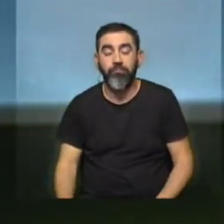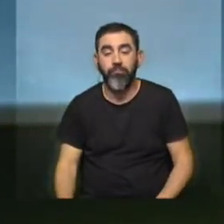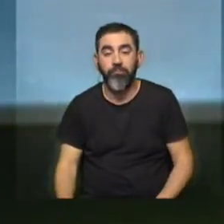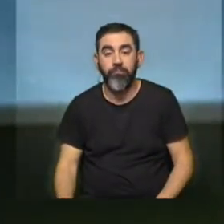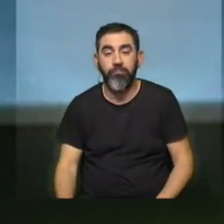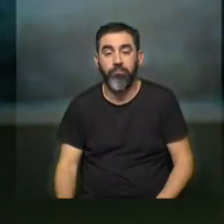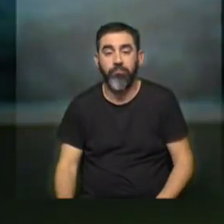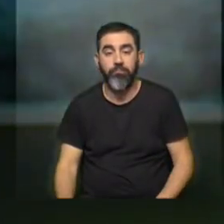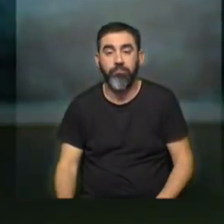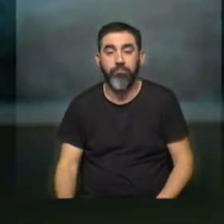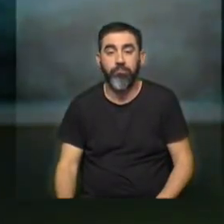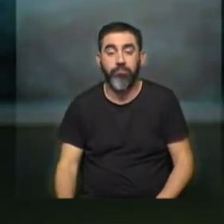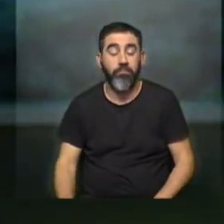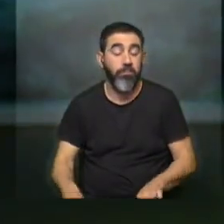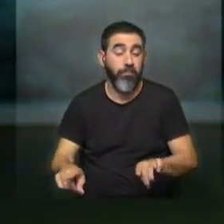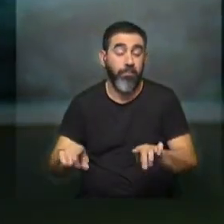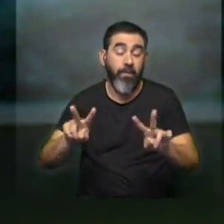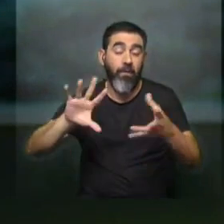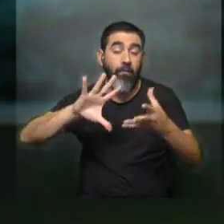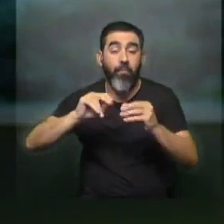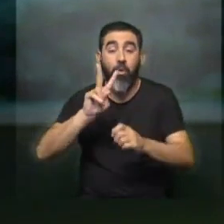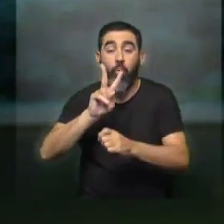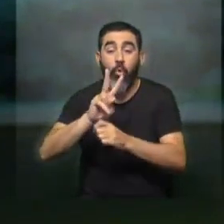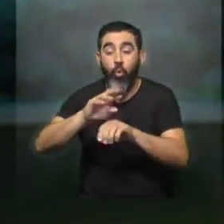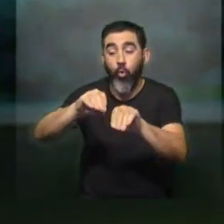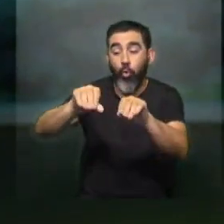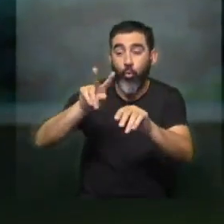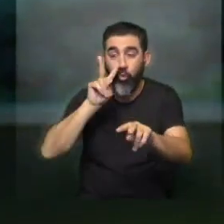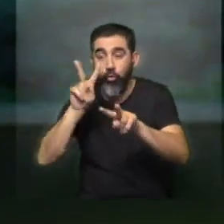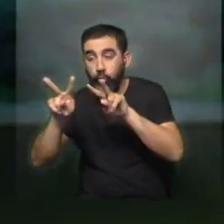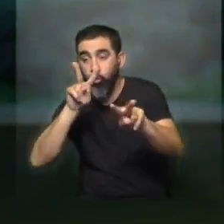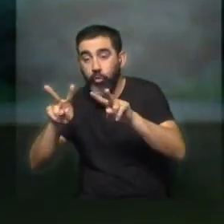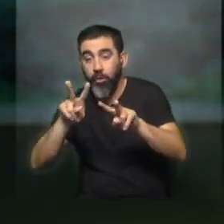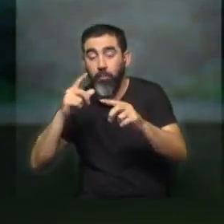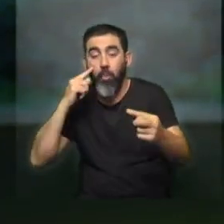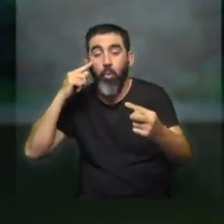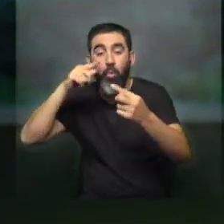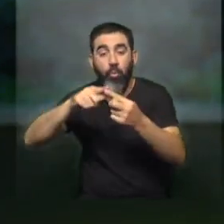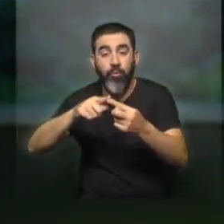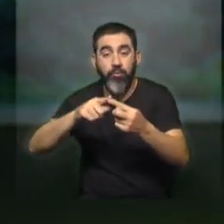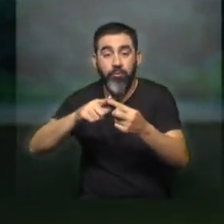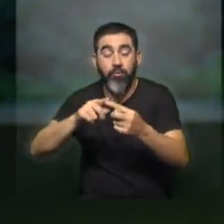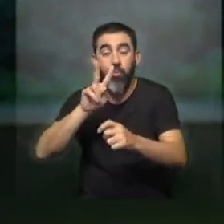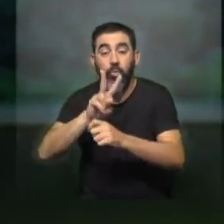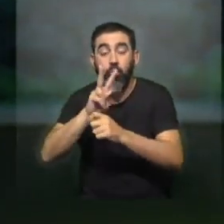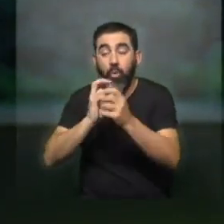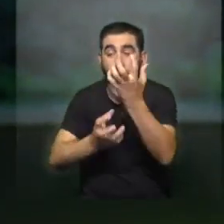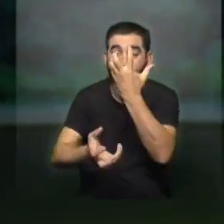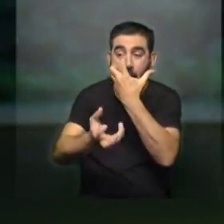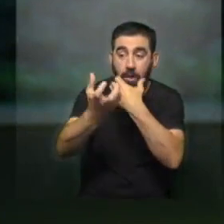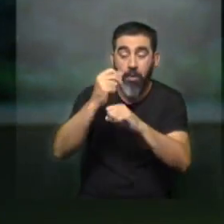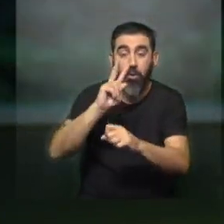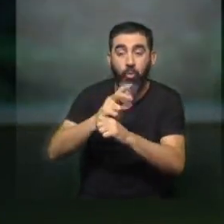todas maneras es lo mismo, es controlar un territorio con algún fin. Para controlar rebaños, para controlar